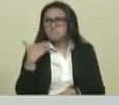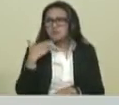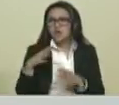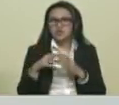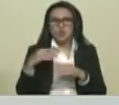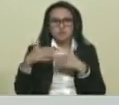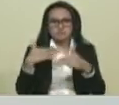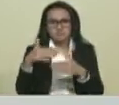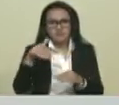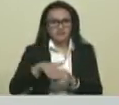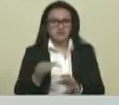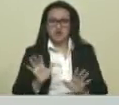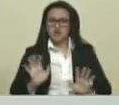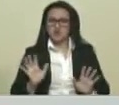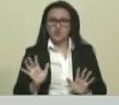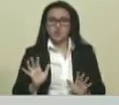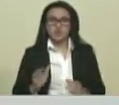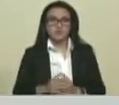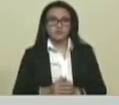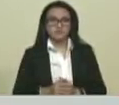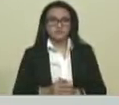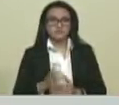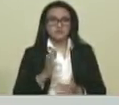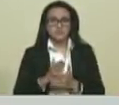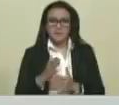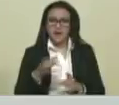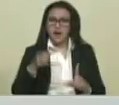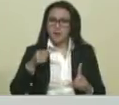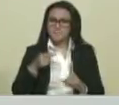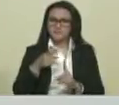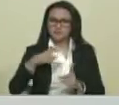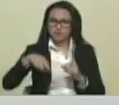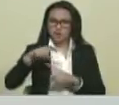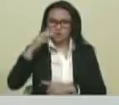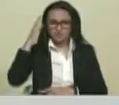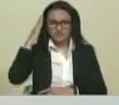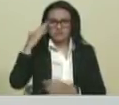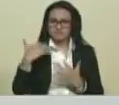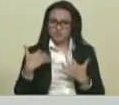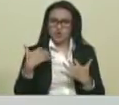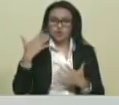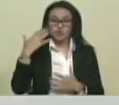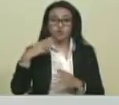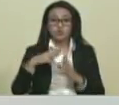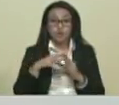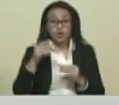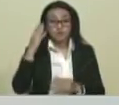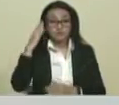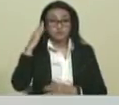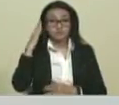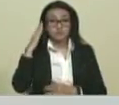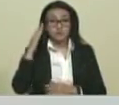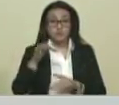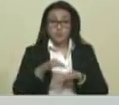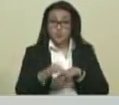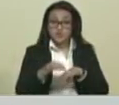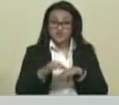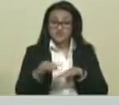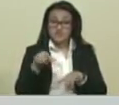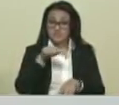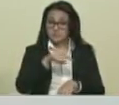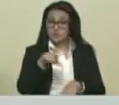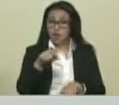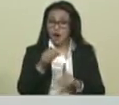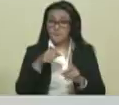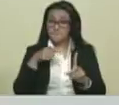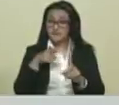Y como siempre, Amazonas, todos lo sabemos, el país entero lo sabe, es una, estos municipios son, sobre todo